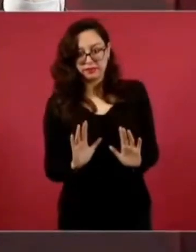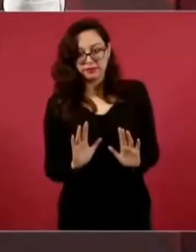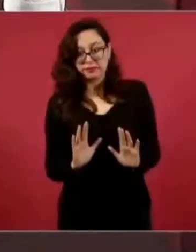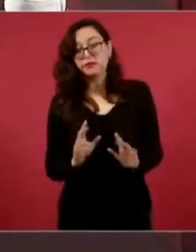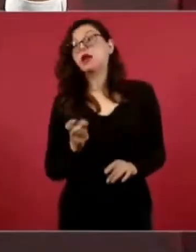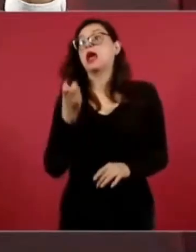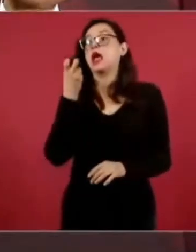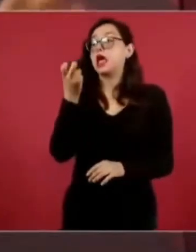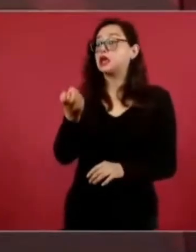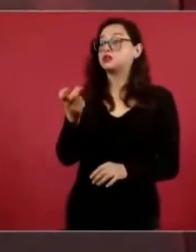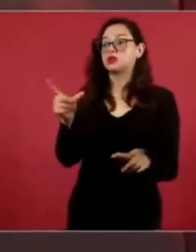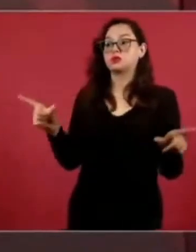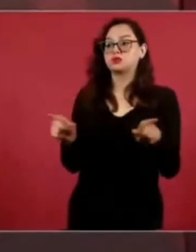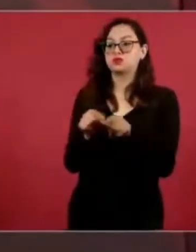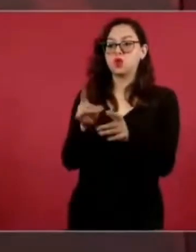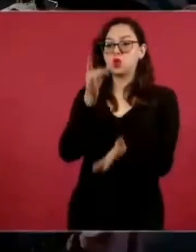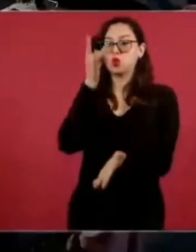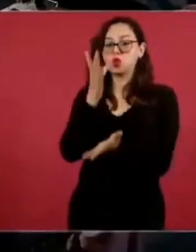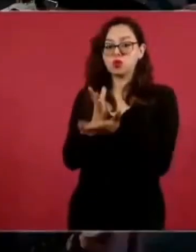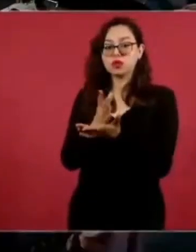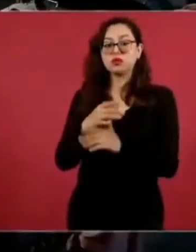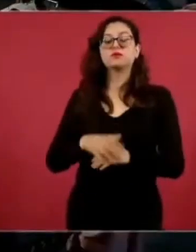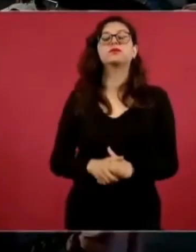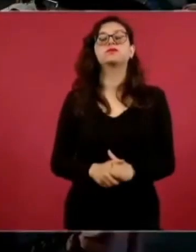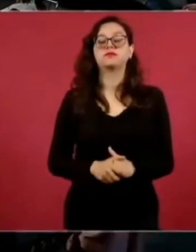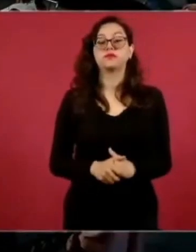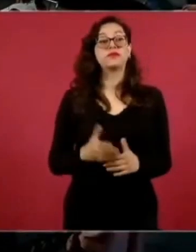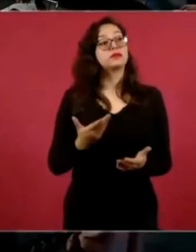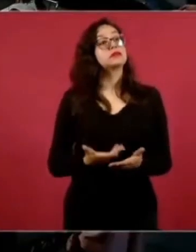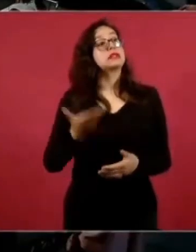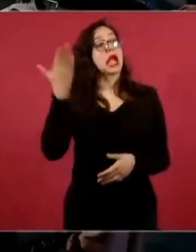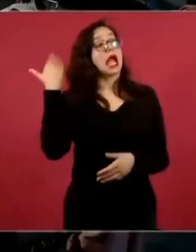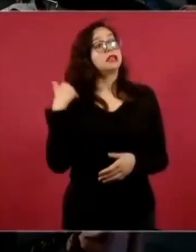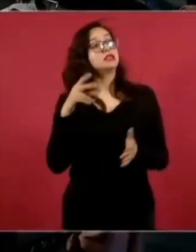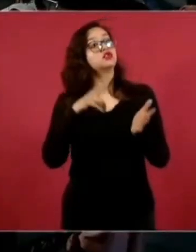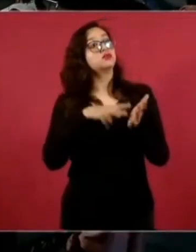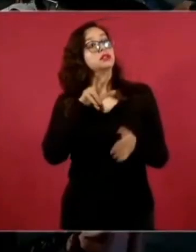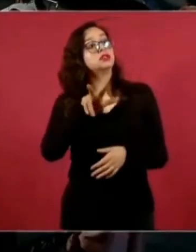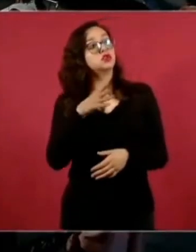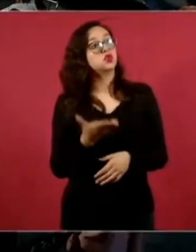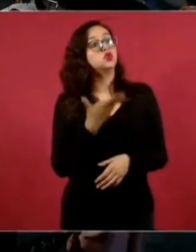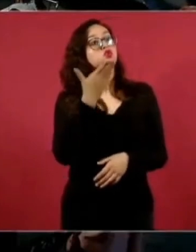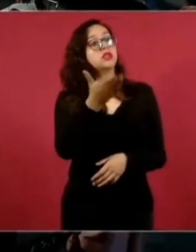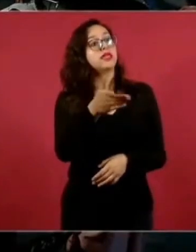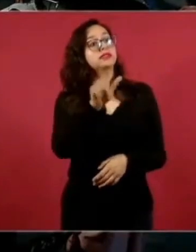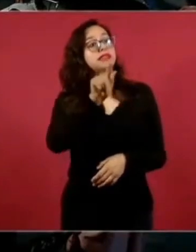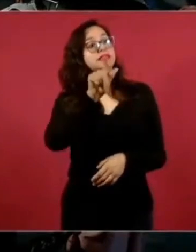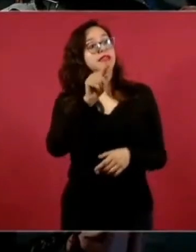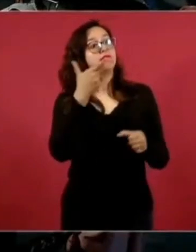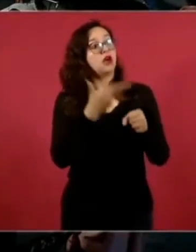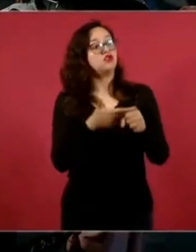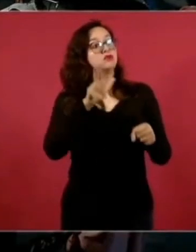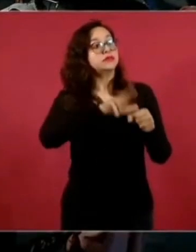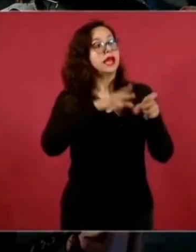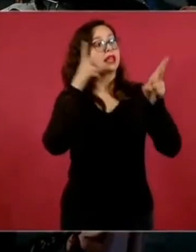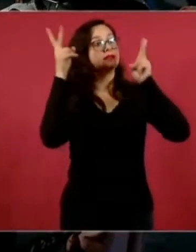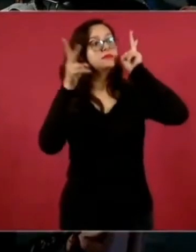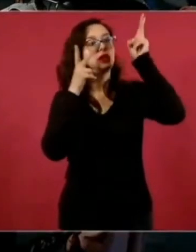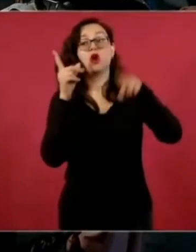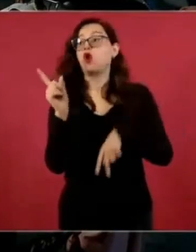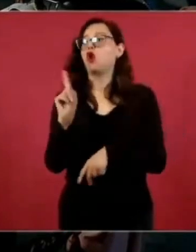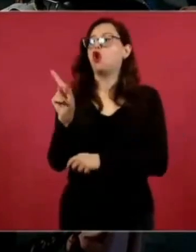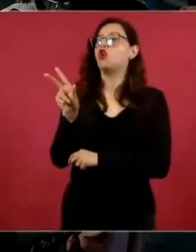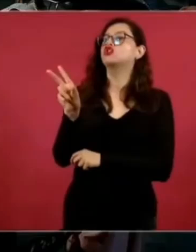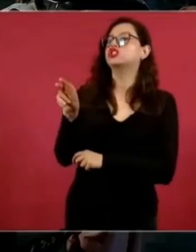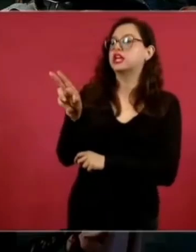los 70 hospitales que quedaron. Sí, 80, entrando. Dije, este es el modelo. Esto es lo que vamos a